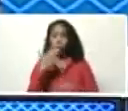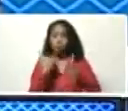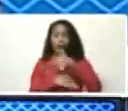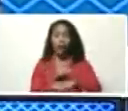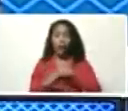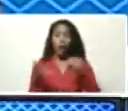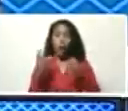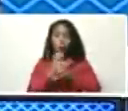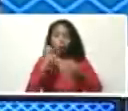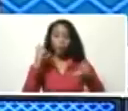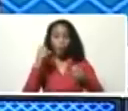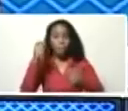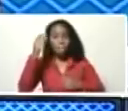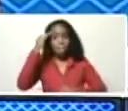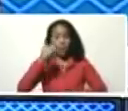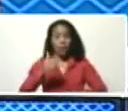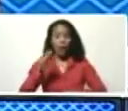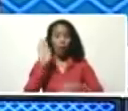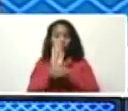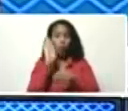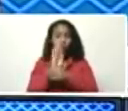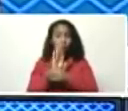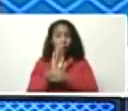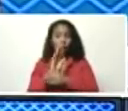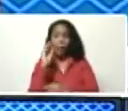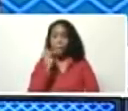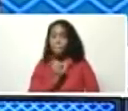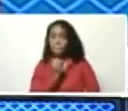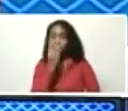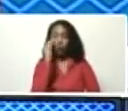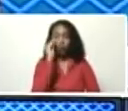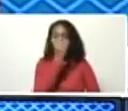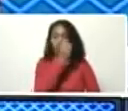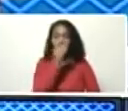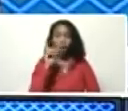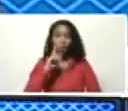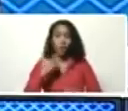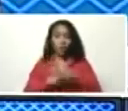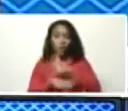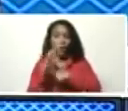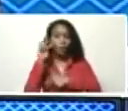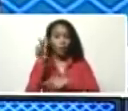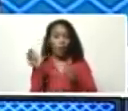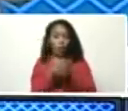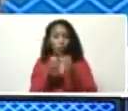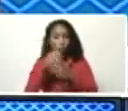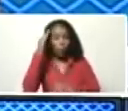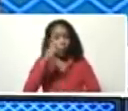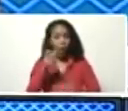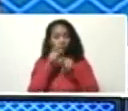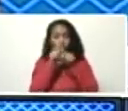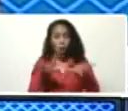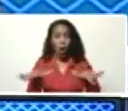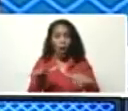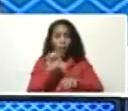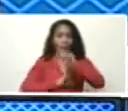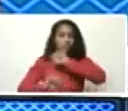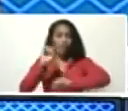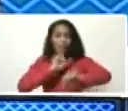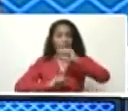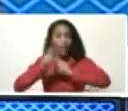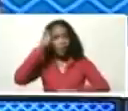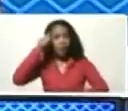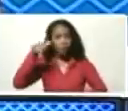las unidades militares a proteger el Palacio de Miraflores, para que no salieran las unidades militares a desplegarse en defensa de la